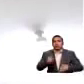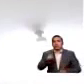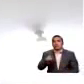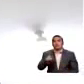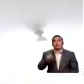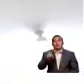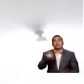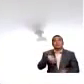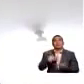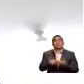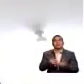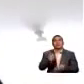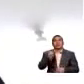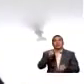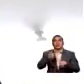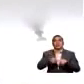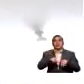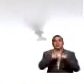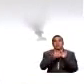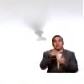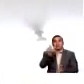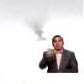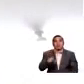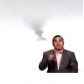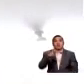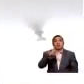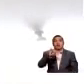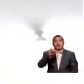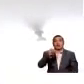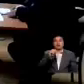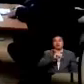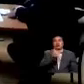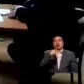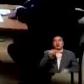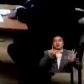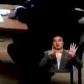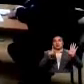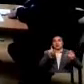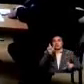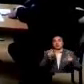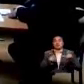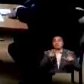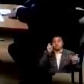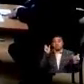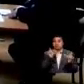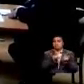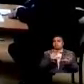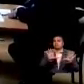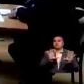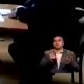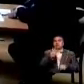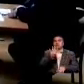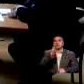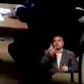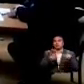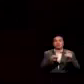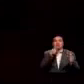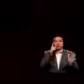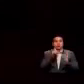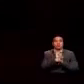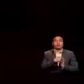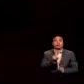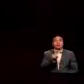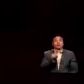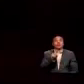juicio a la que irán el ex asambleísta Eliseo Azuero y otras 6 personas. Esto pues Fiscalía sobreselló a 4 procesados.